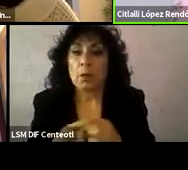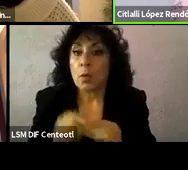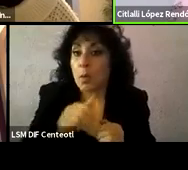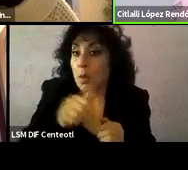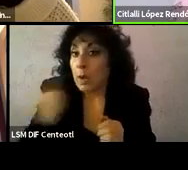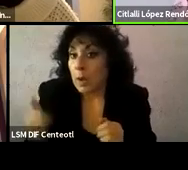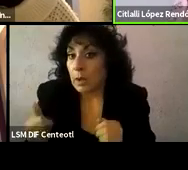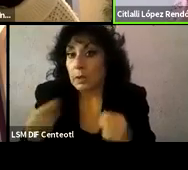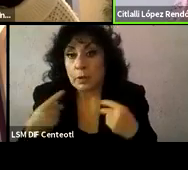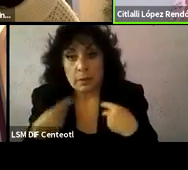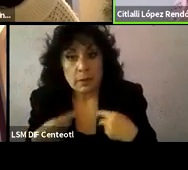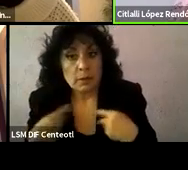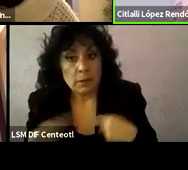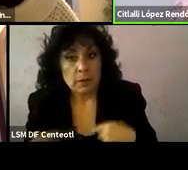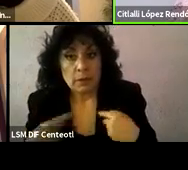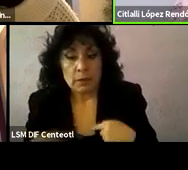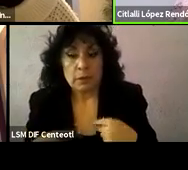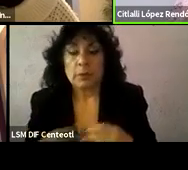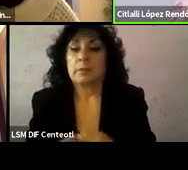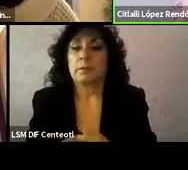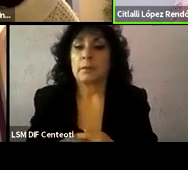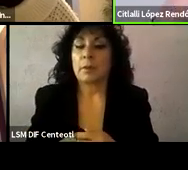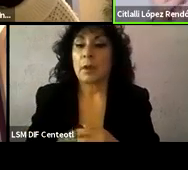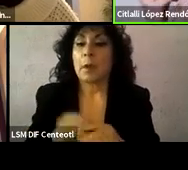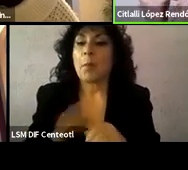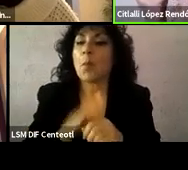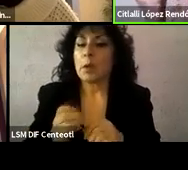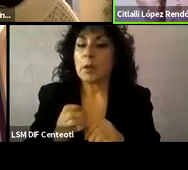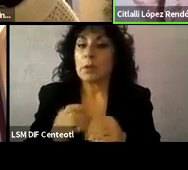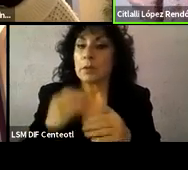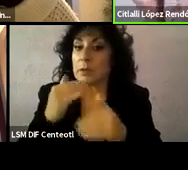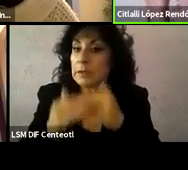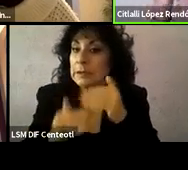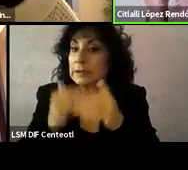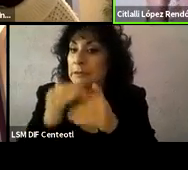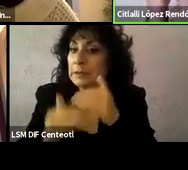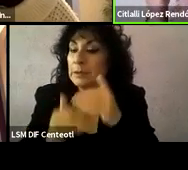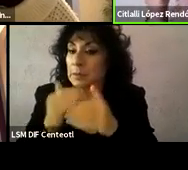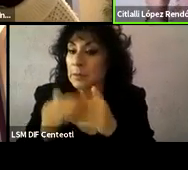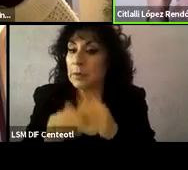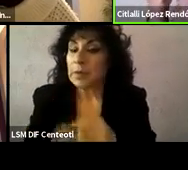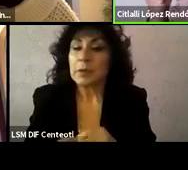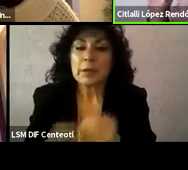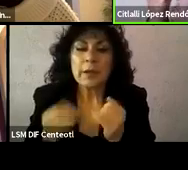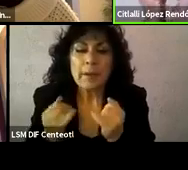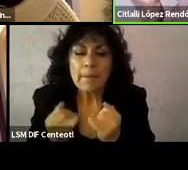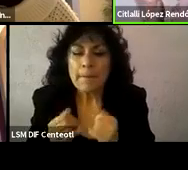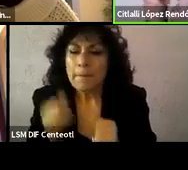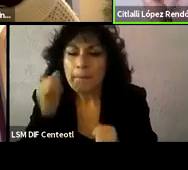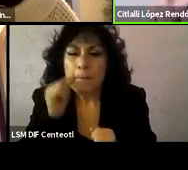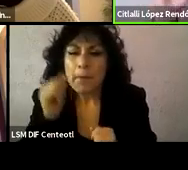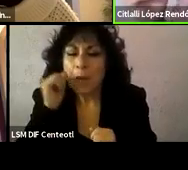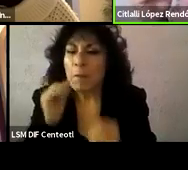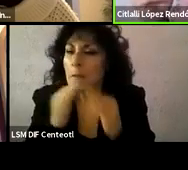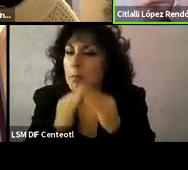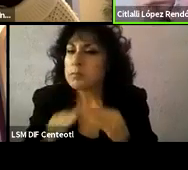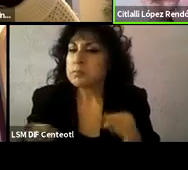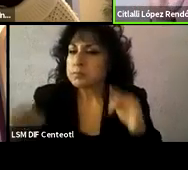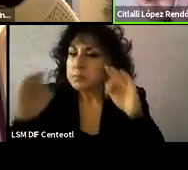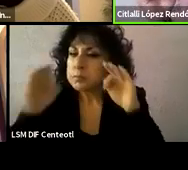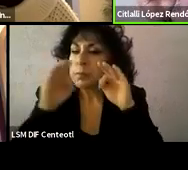Sin embargo, pues justo dentro de estos mismos procesos, nunca perder de vista las asimetrías que tienen que ver con